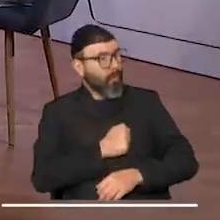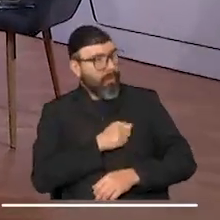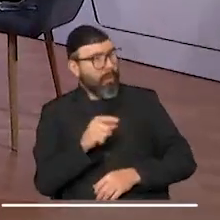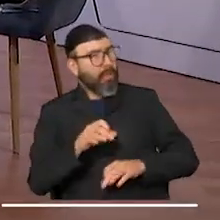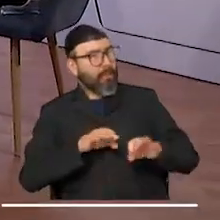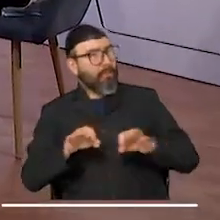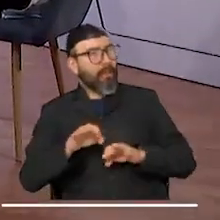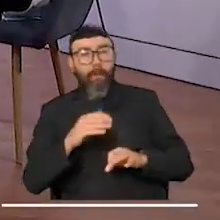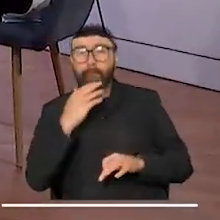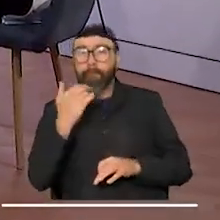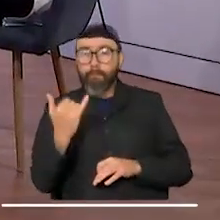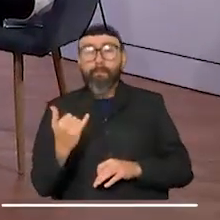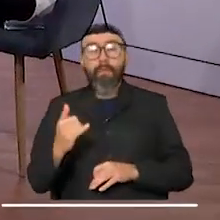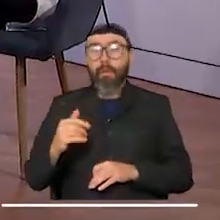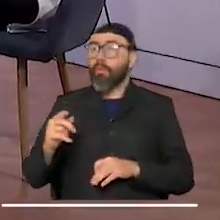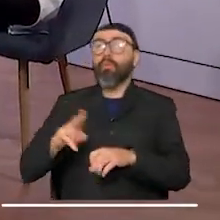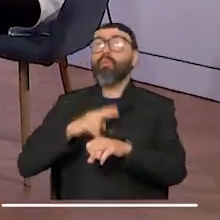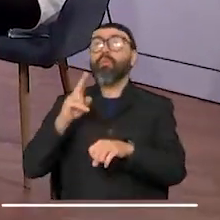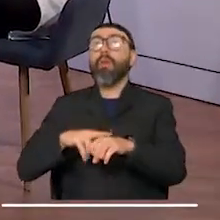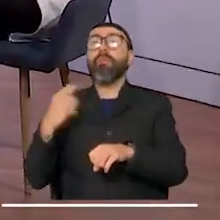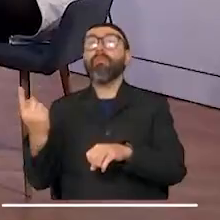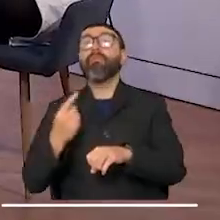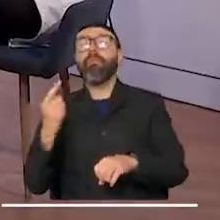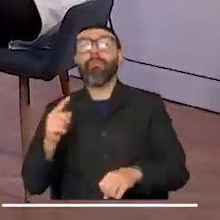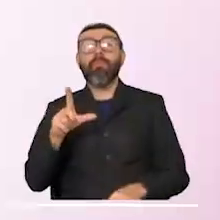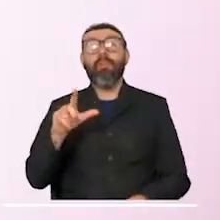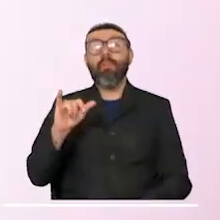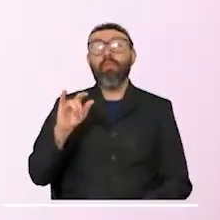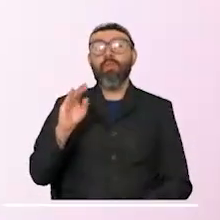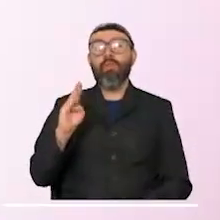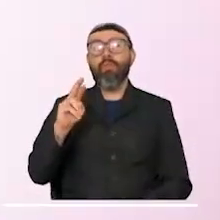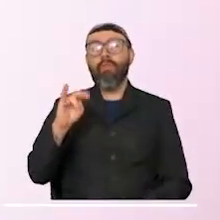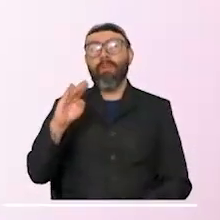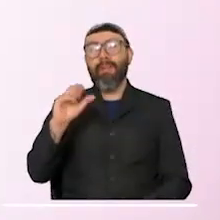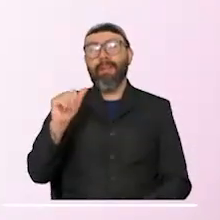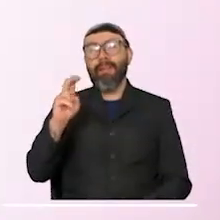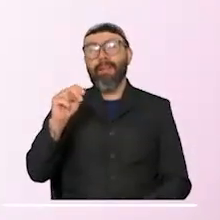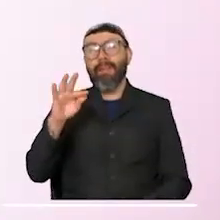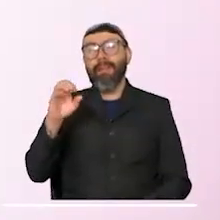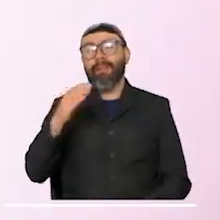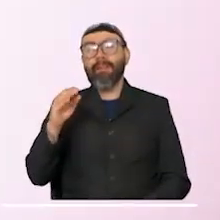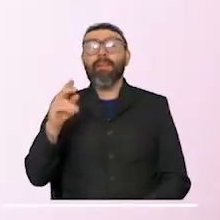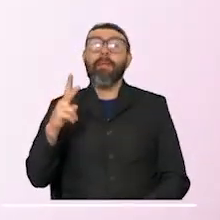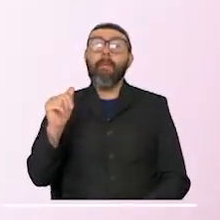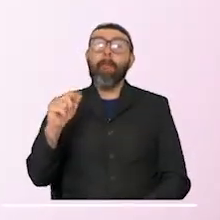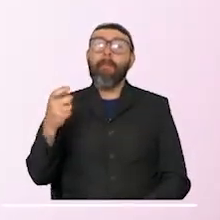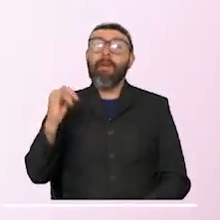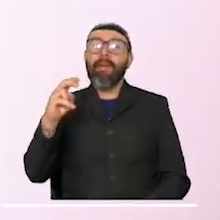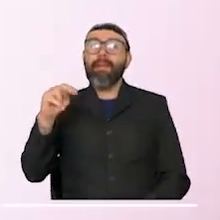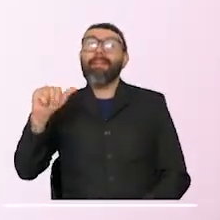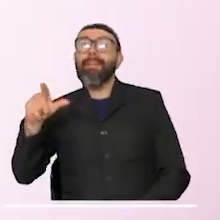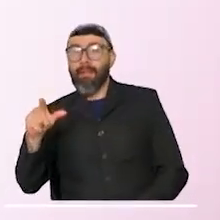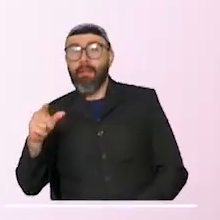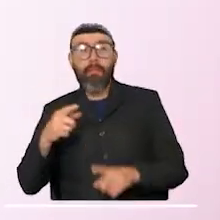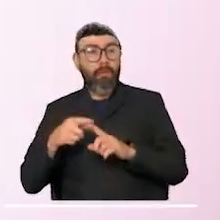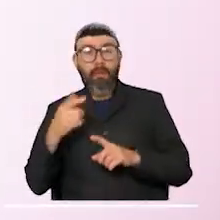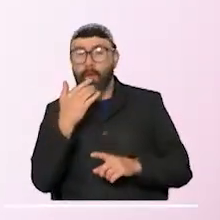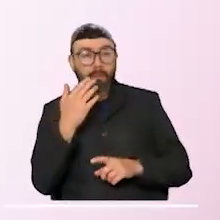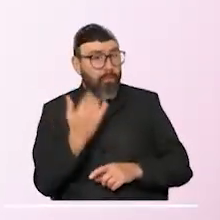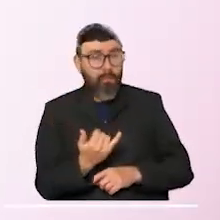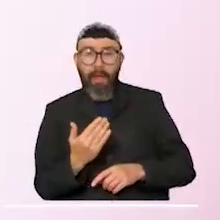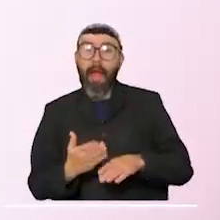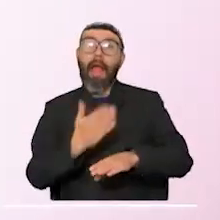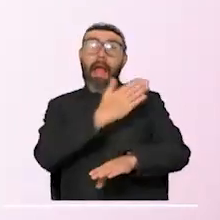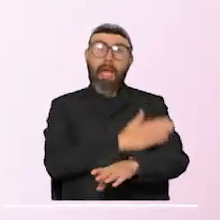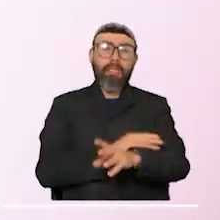vaginales pues hablando precisamente el mismo tema tiene mucho que ver pues todo el tema del preámbulo pero si definitivamente no se logra Pues también